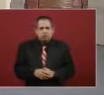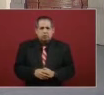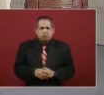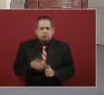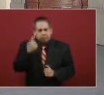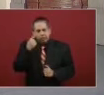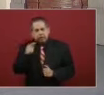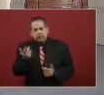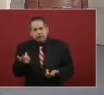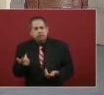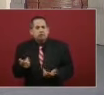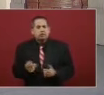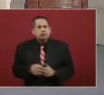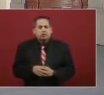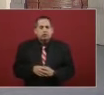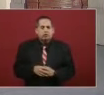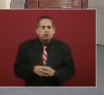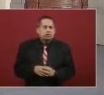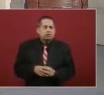para que